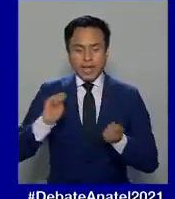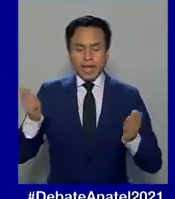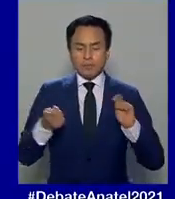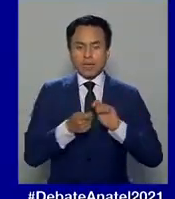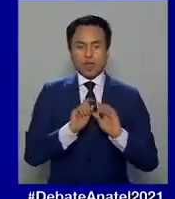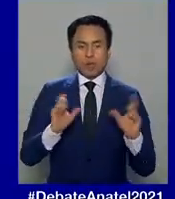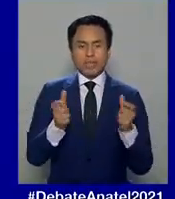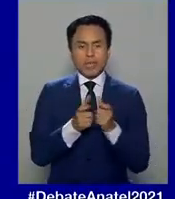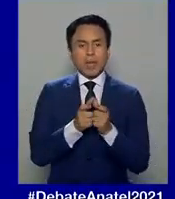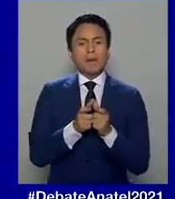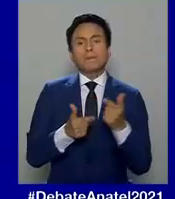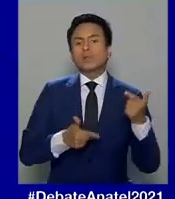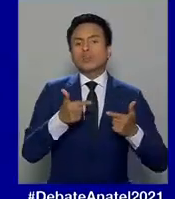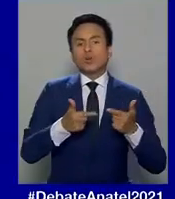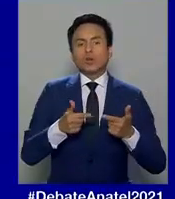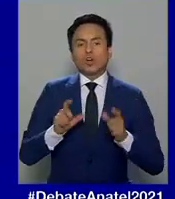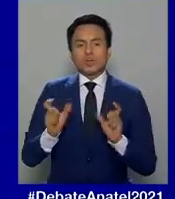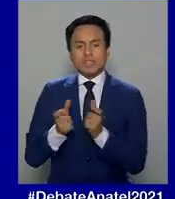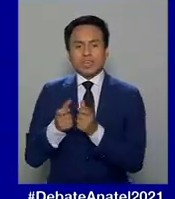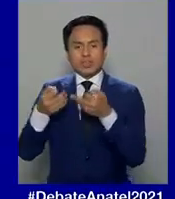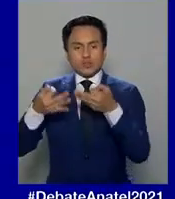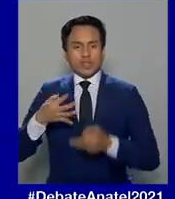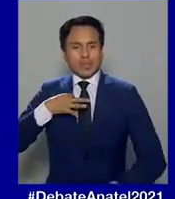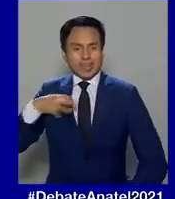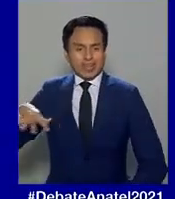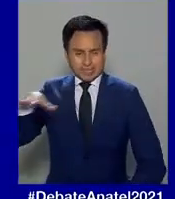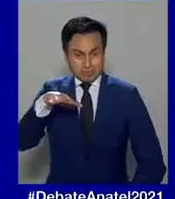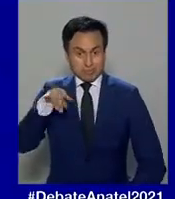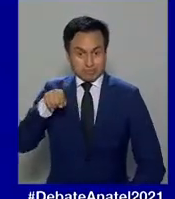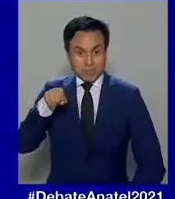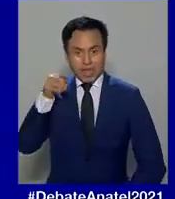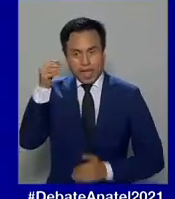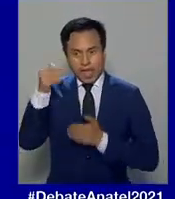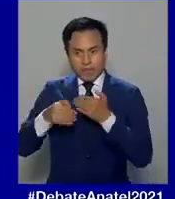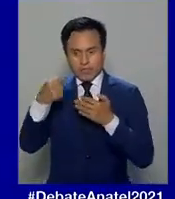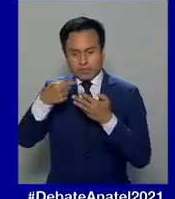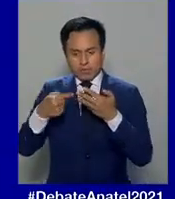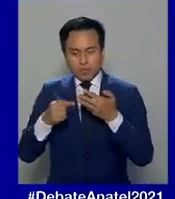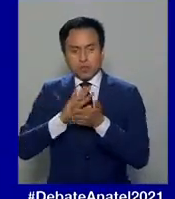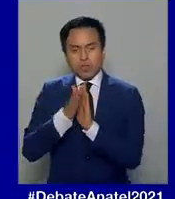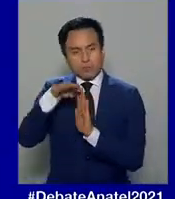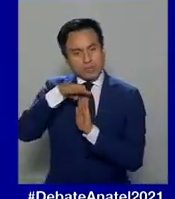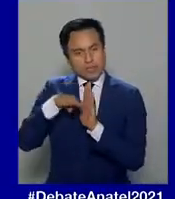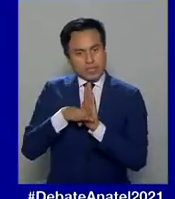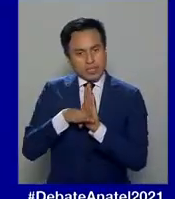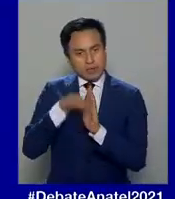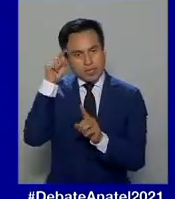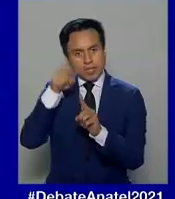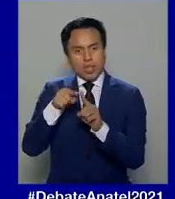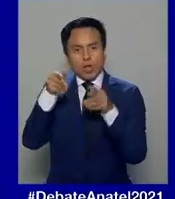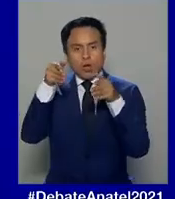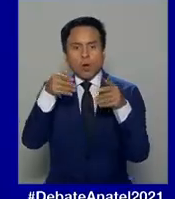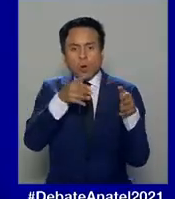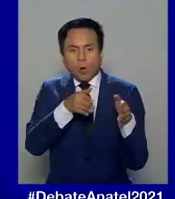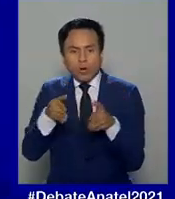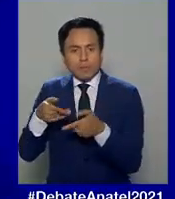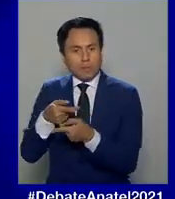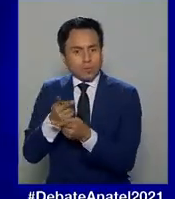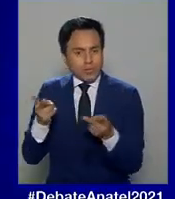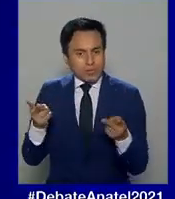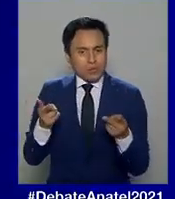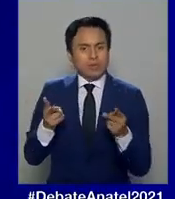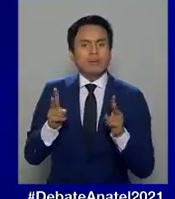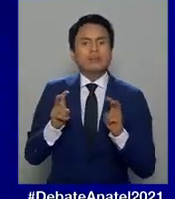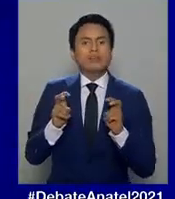comité político por el Comité de Seguridad Ciudadana para avanzar en todas las medidas que correspondan para generar orden público. Los chilenos